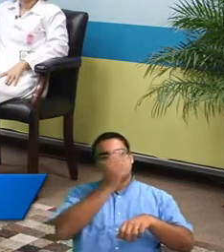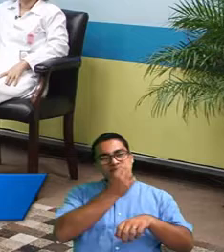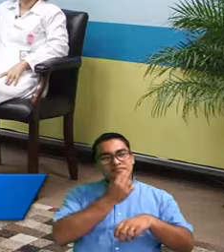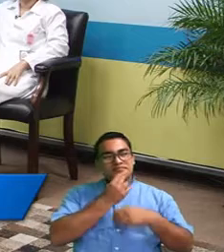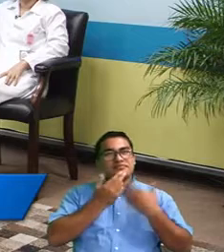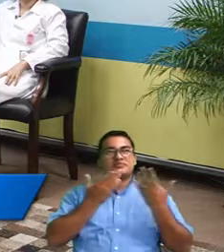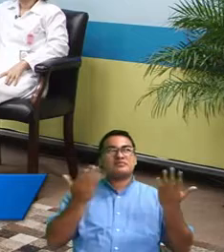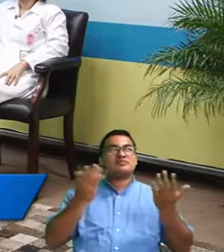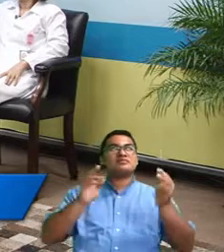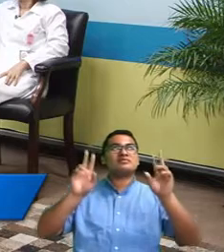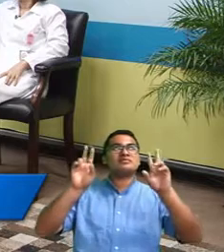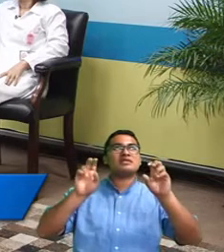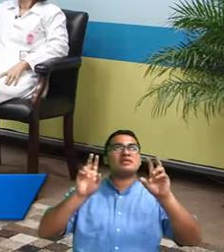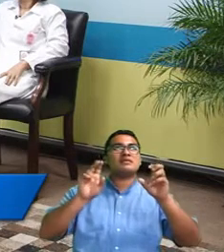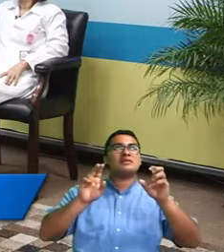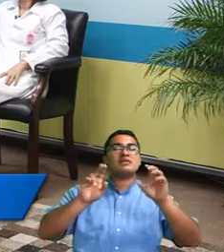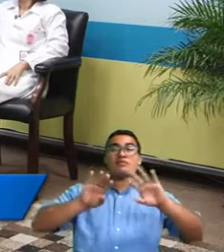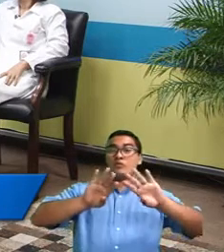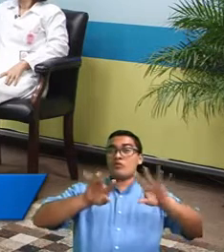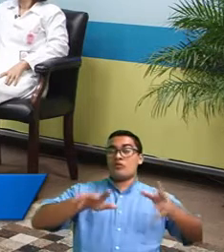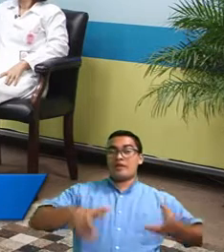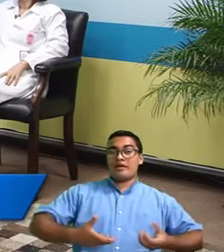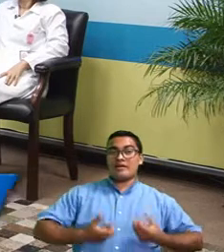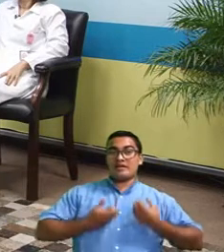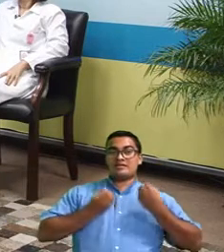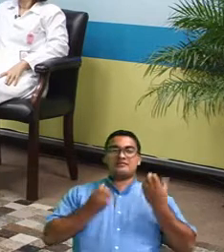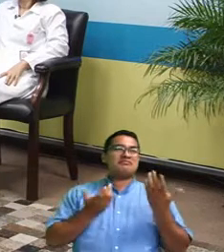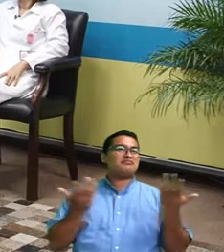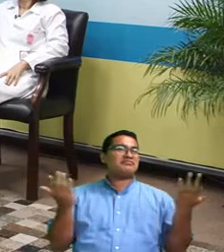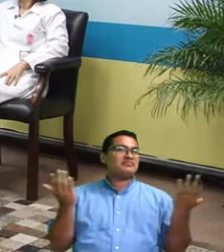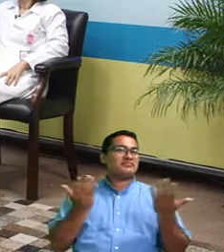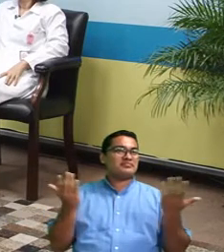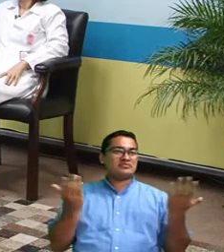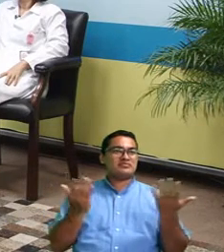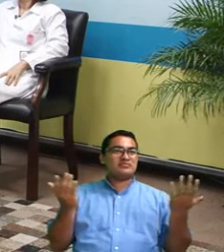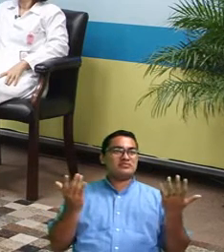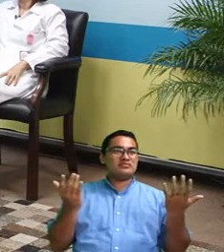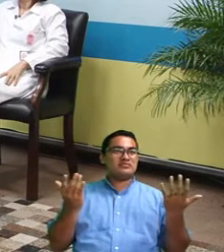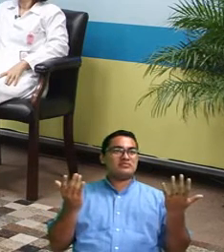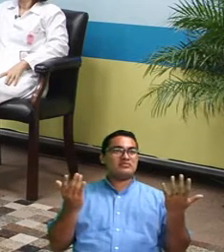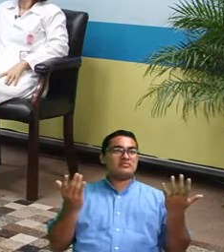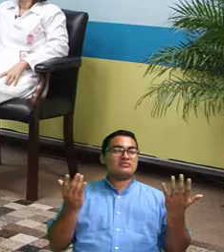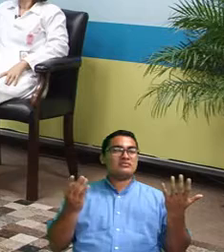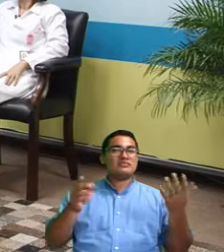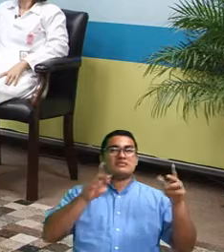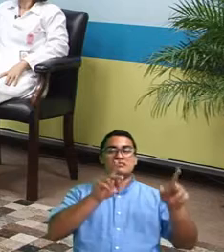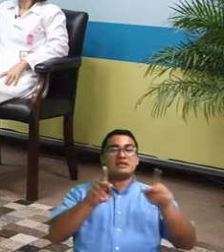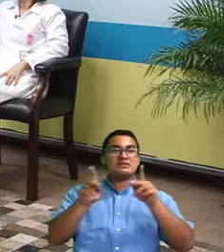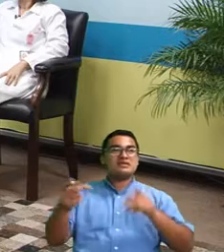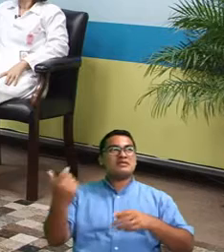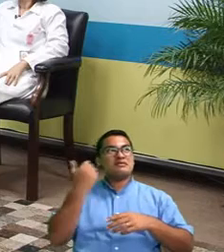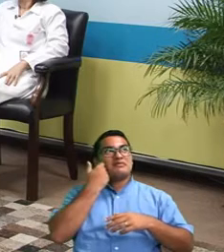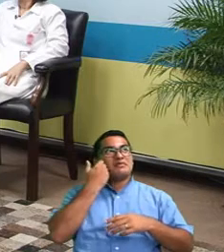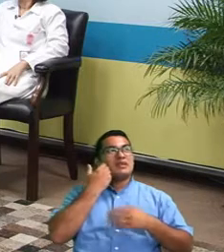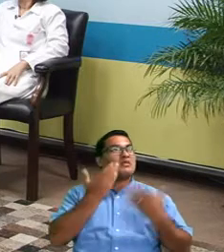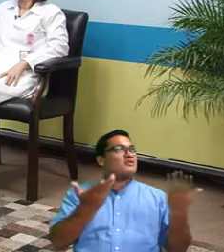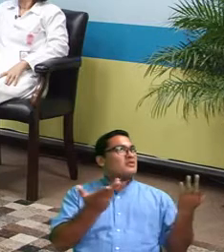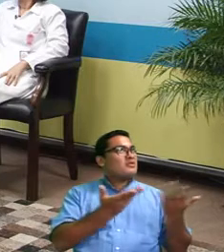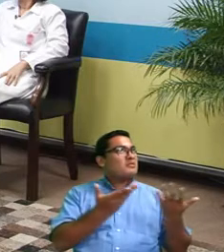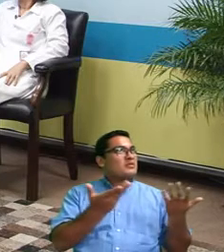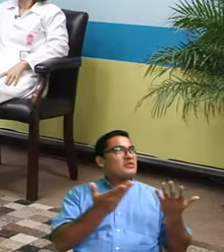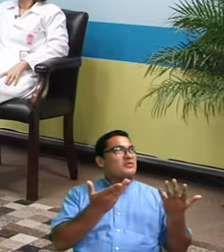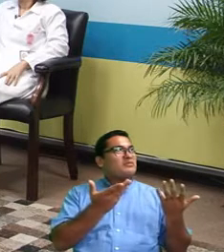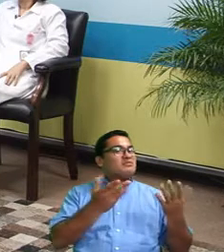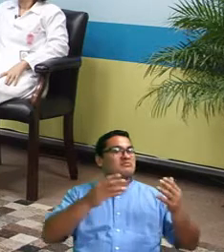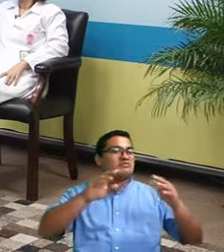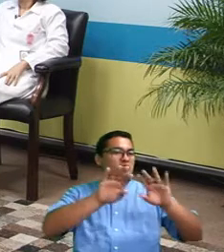que afecta a las pacientes, a las mujeres, ¿cuáles son esos padecimientos que más afectan a las